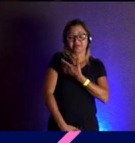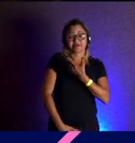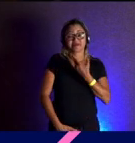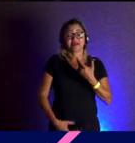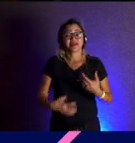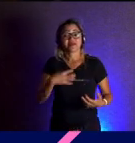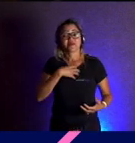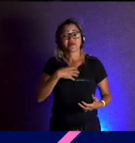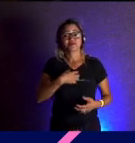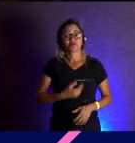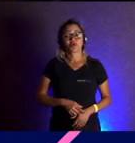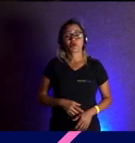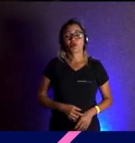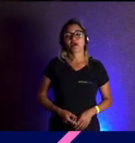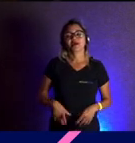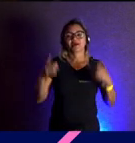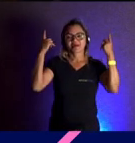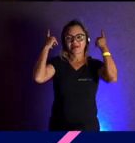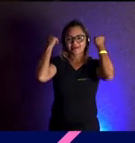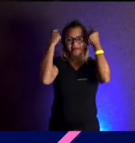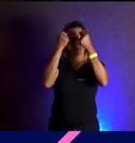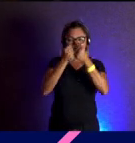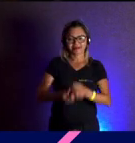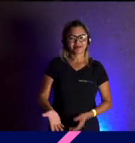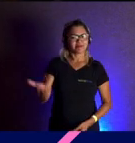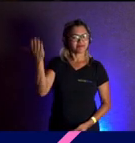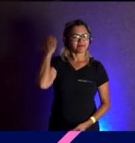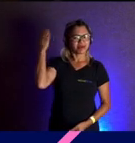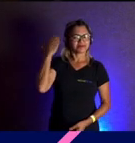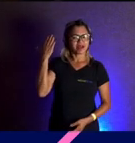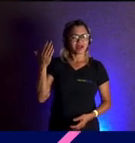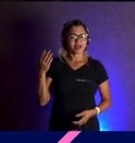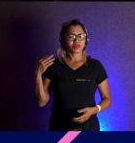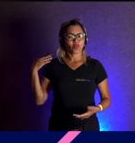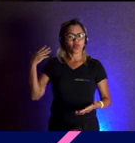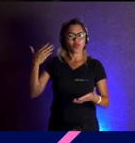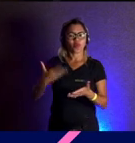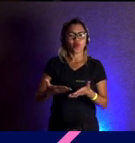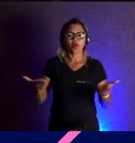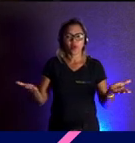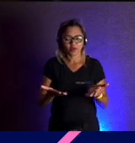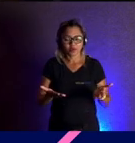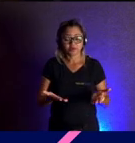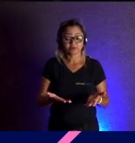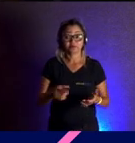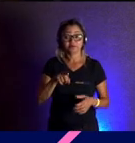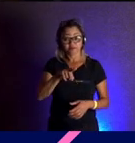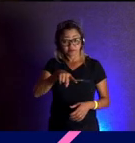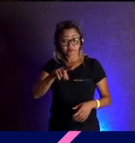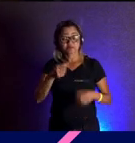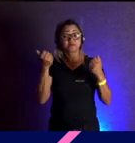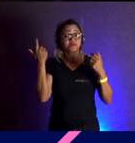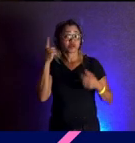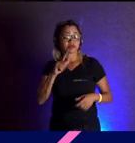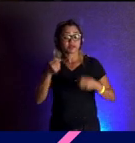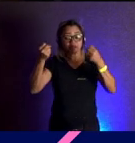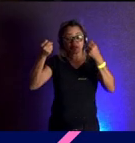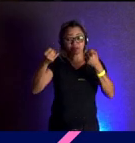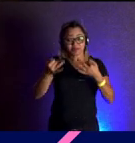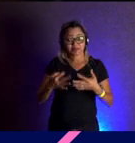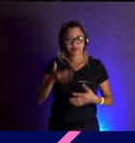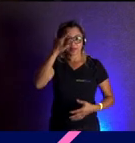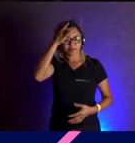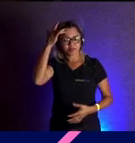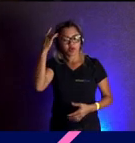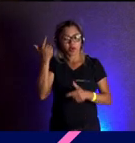antigua, en Roma, y todavía funciona. Si tú logras explicarle a una persona cómo un problema climático